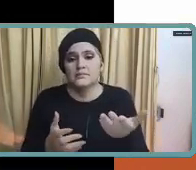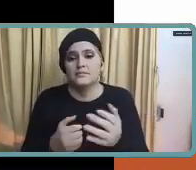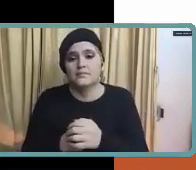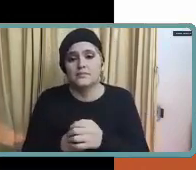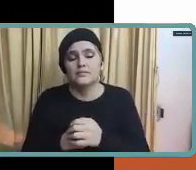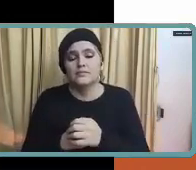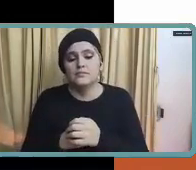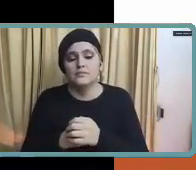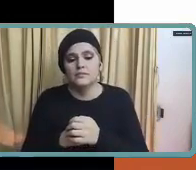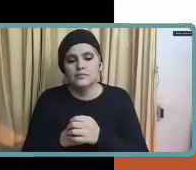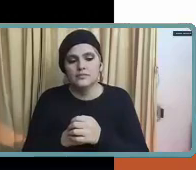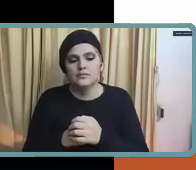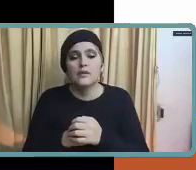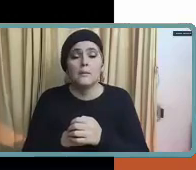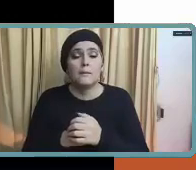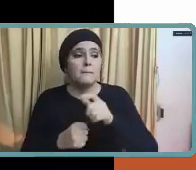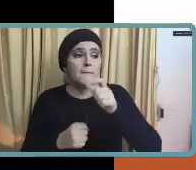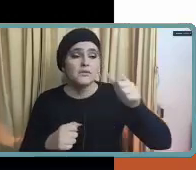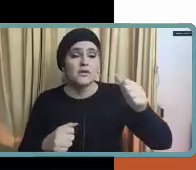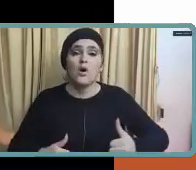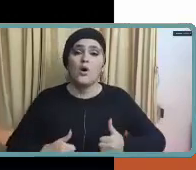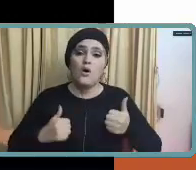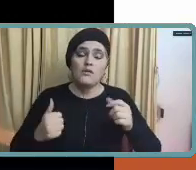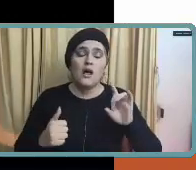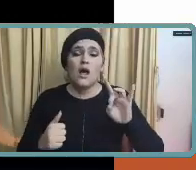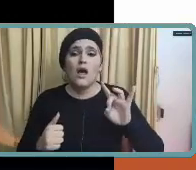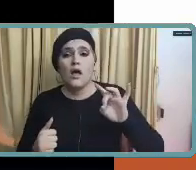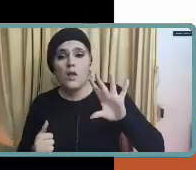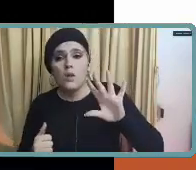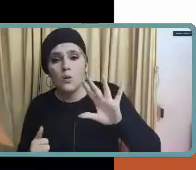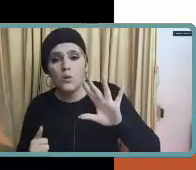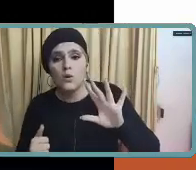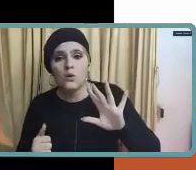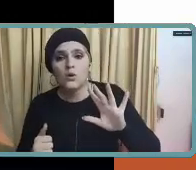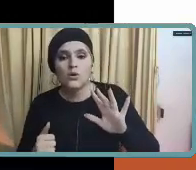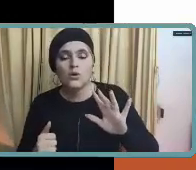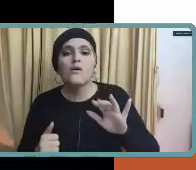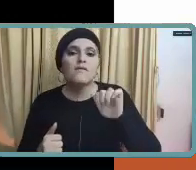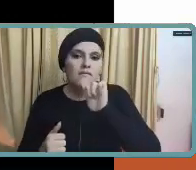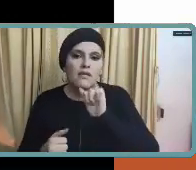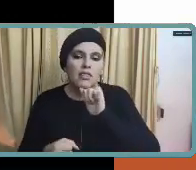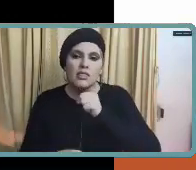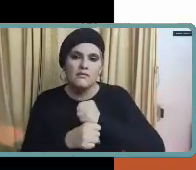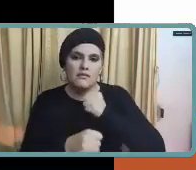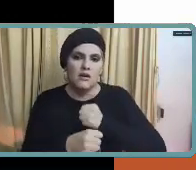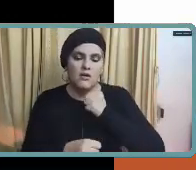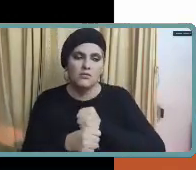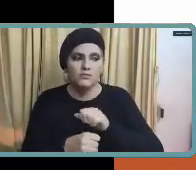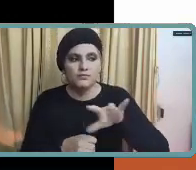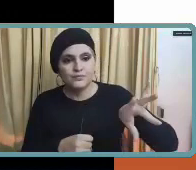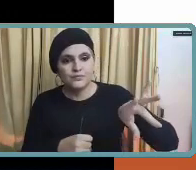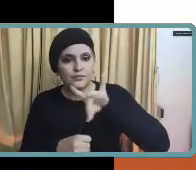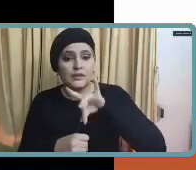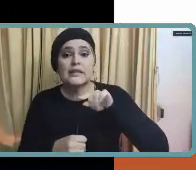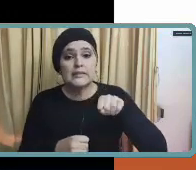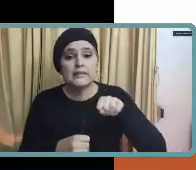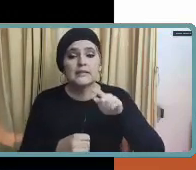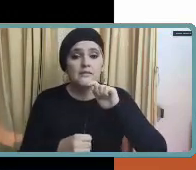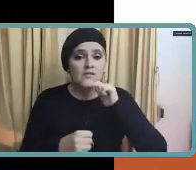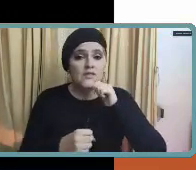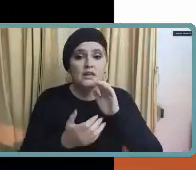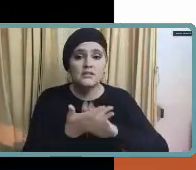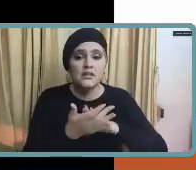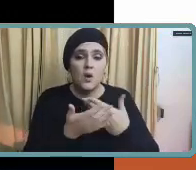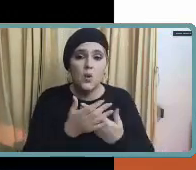que nuestros jóvenes y adultos estén en el mundo laboral. Eso para la salud mental es mejor que